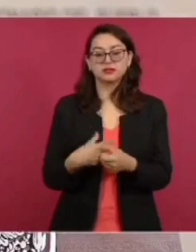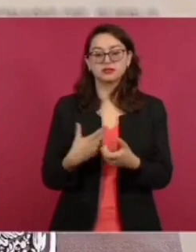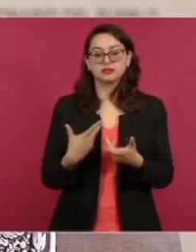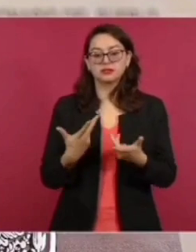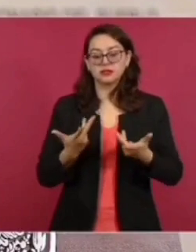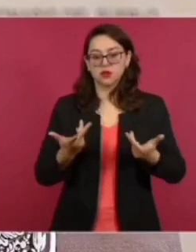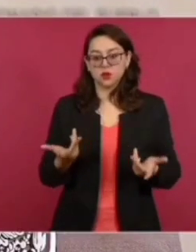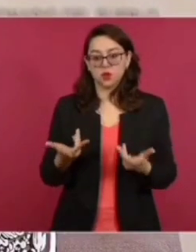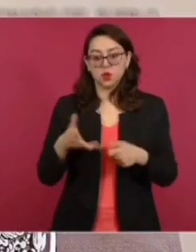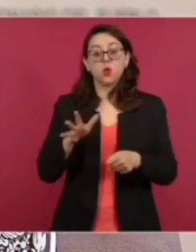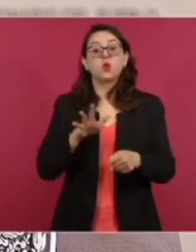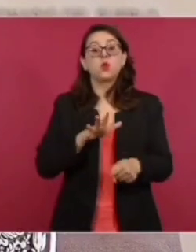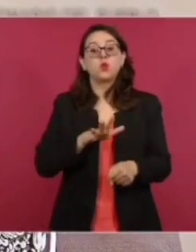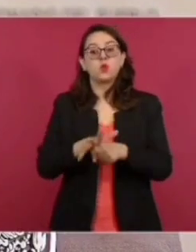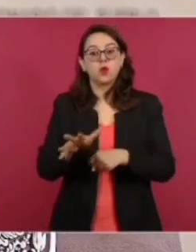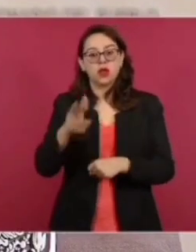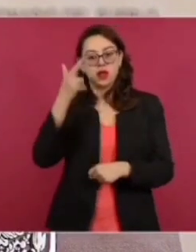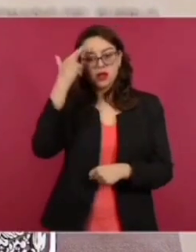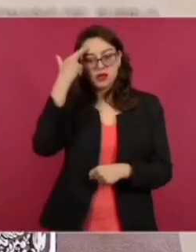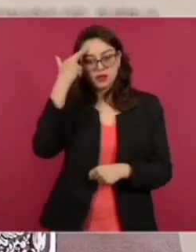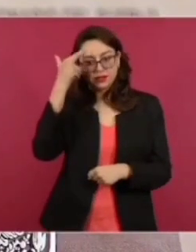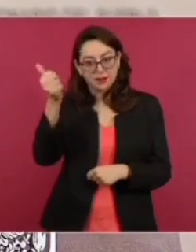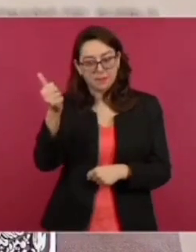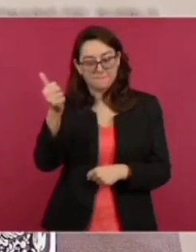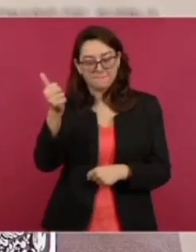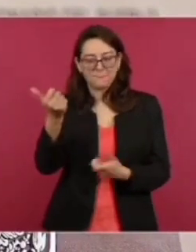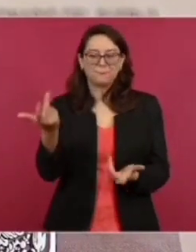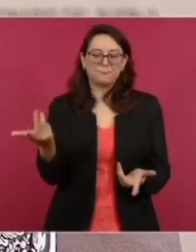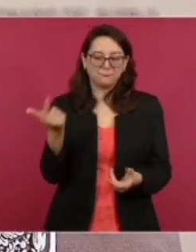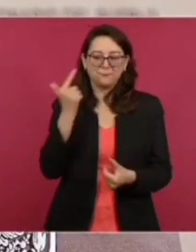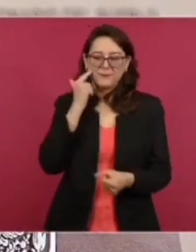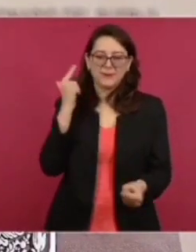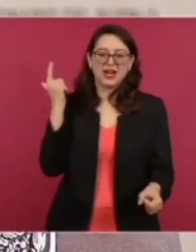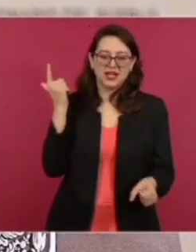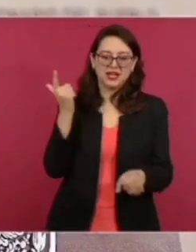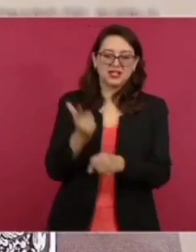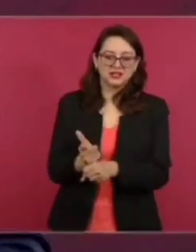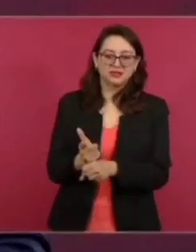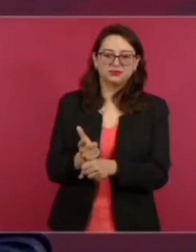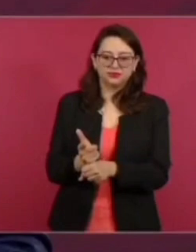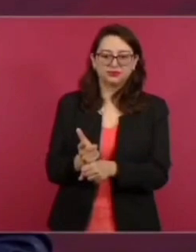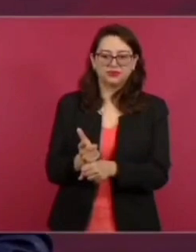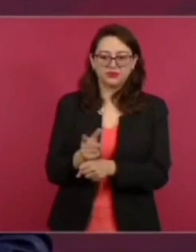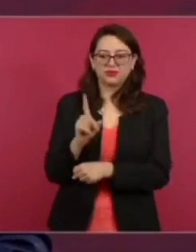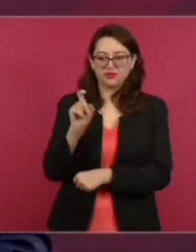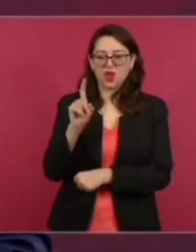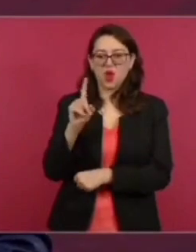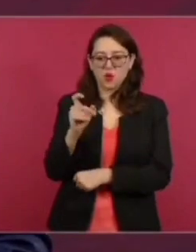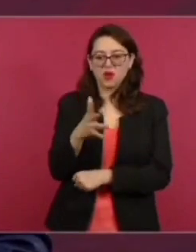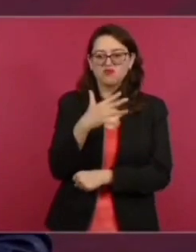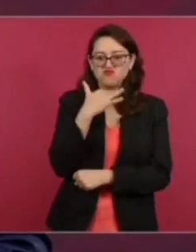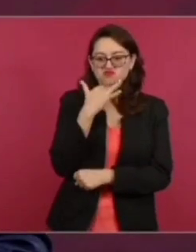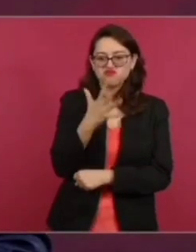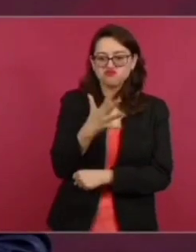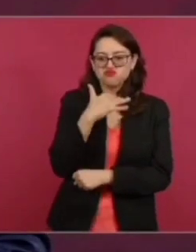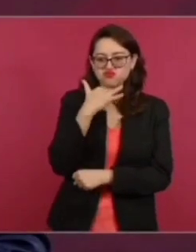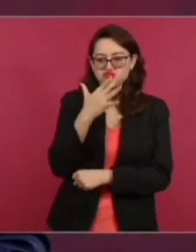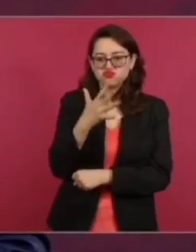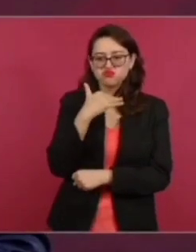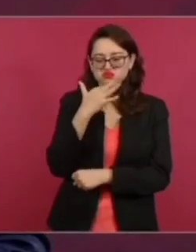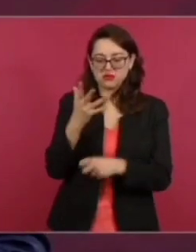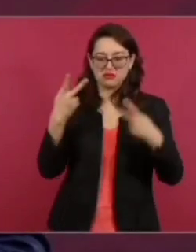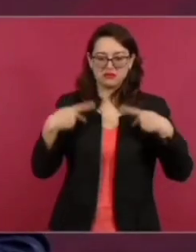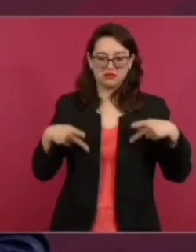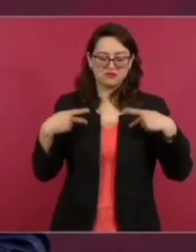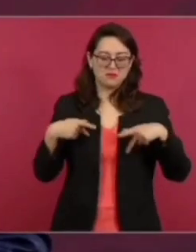que tienen que ver, está demostrado, con la contaminación del agua.